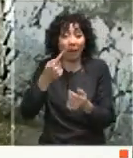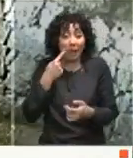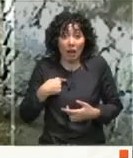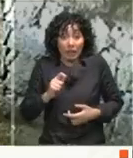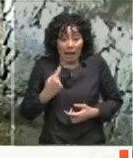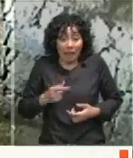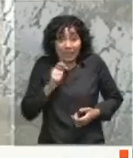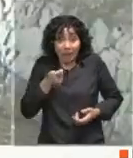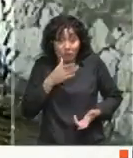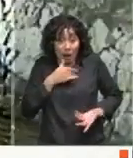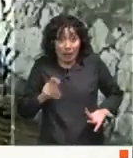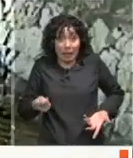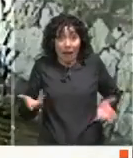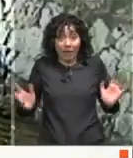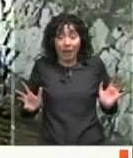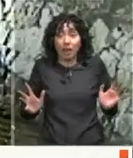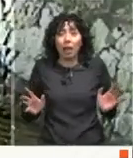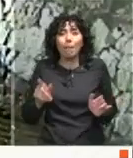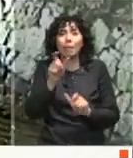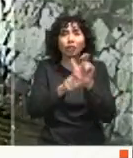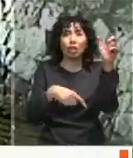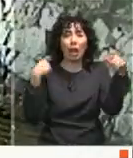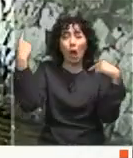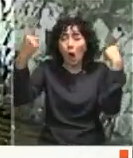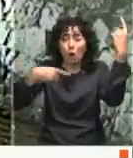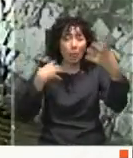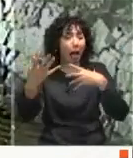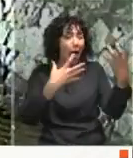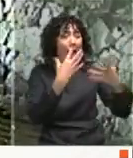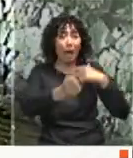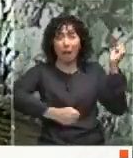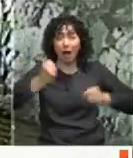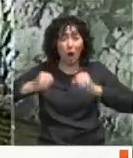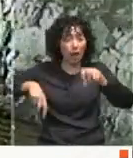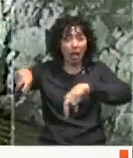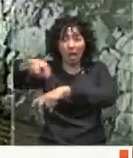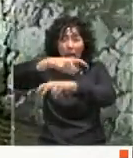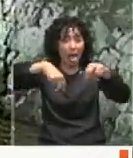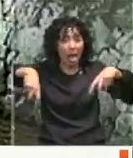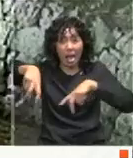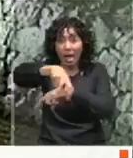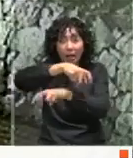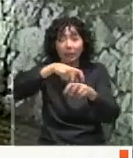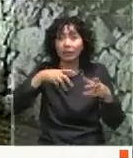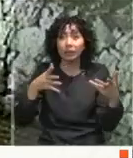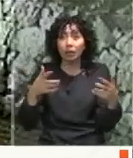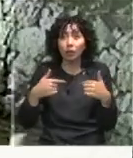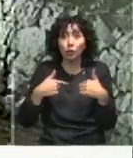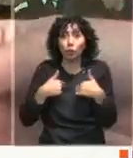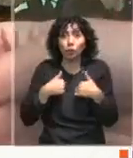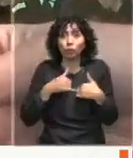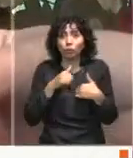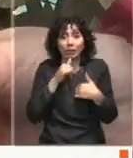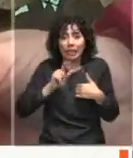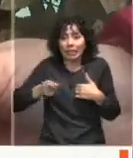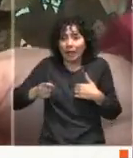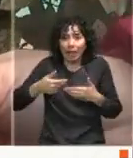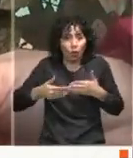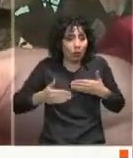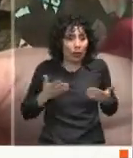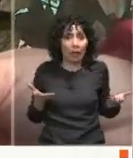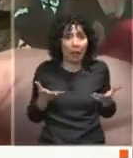Dentro de la locura de estos gallos que gritaban, todos corrían para acá, corrían para allá, entonces yo ni sé dónde estaban las llaves y como ese